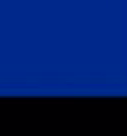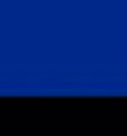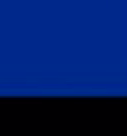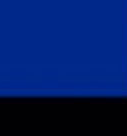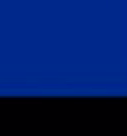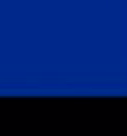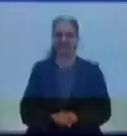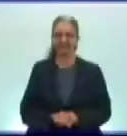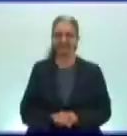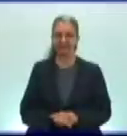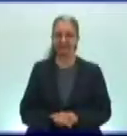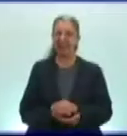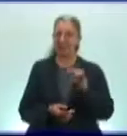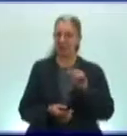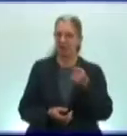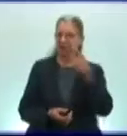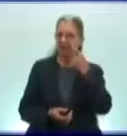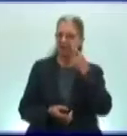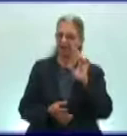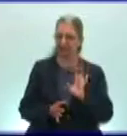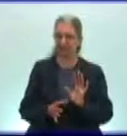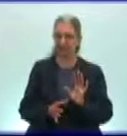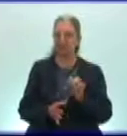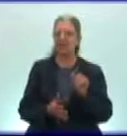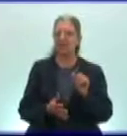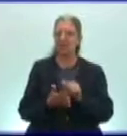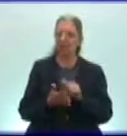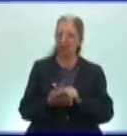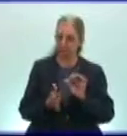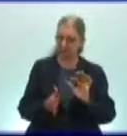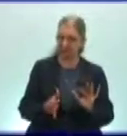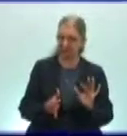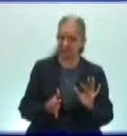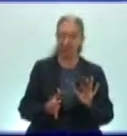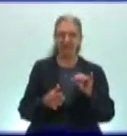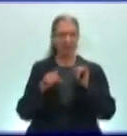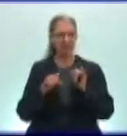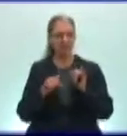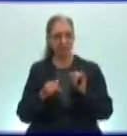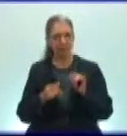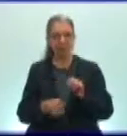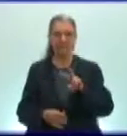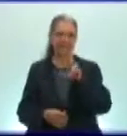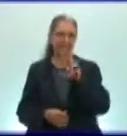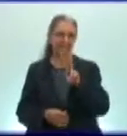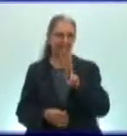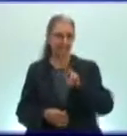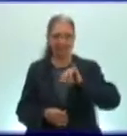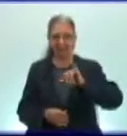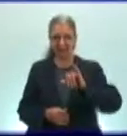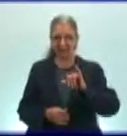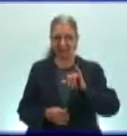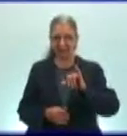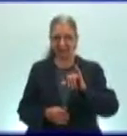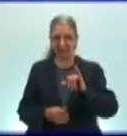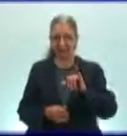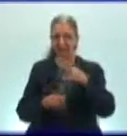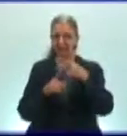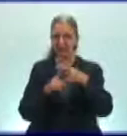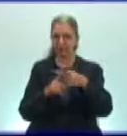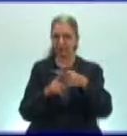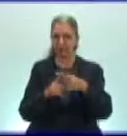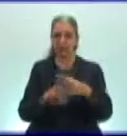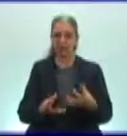Entonces, en el caso del elemento químico hierro, ¿qué información me dan? Bueno, me están diciendo que su carga nuclear es